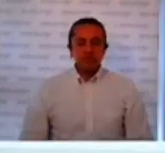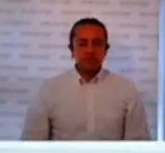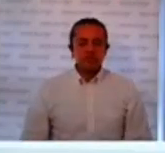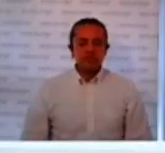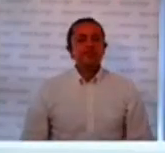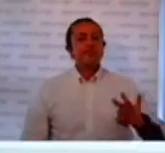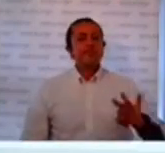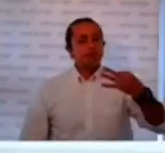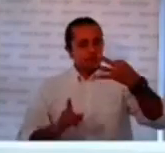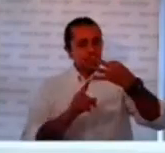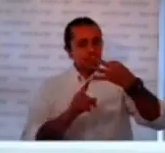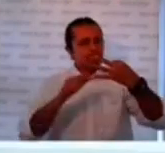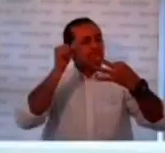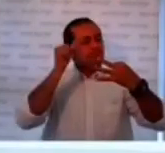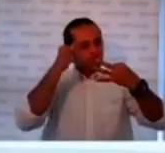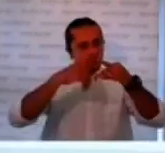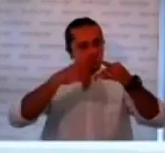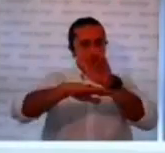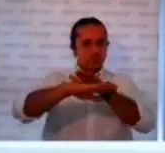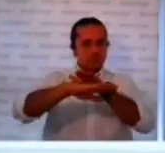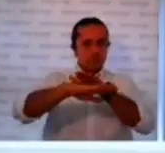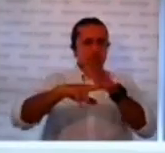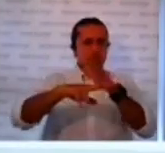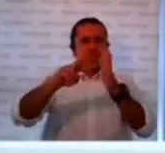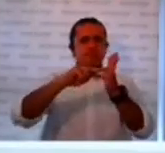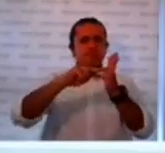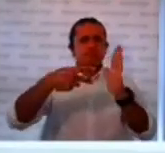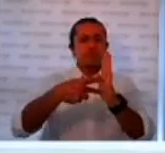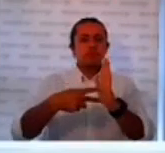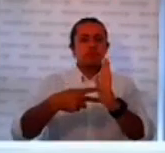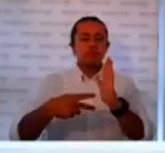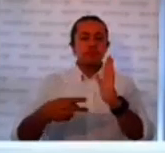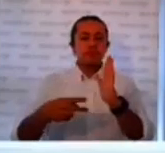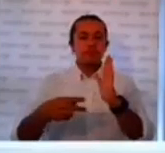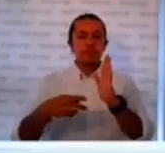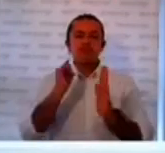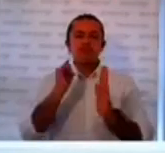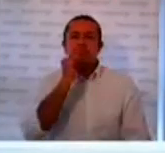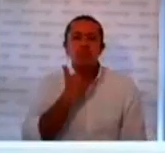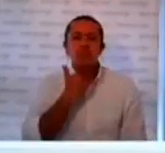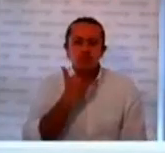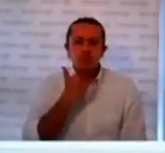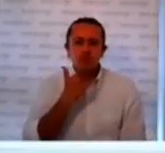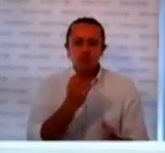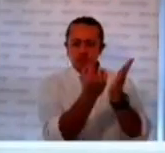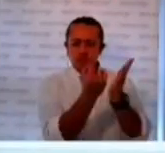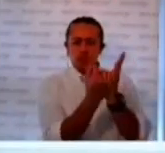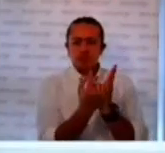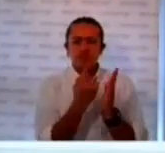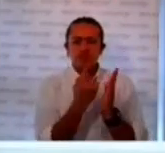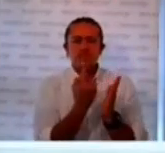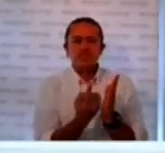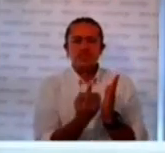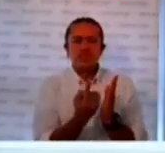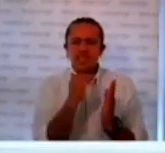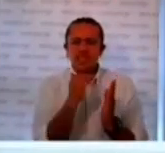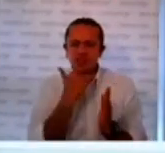y hay que revisar específicamente a qué se refiere con los errores que pudiera tener la encuesta de caracterización